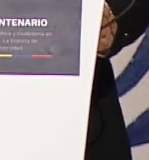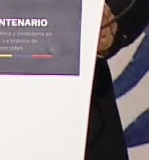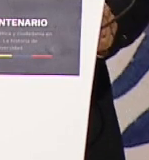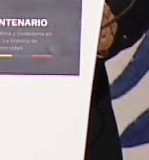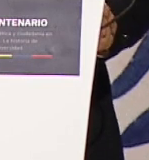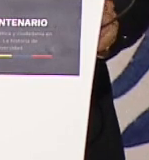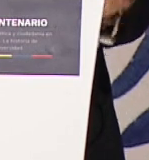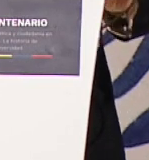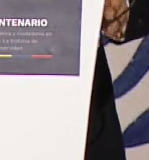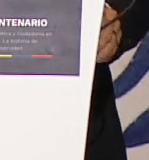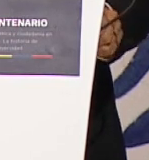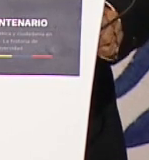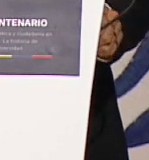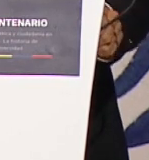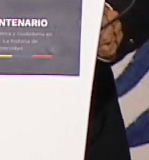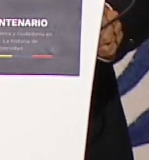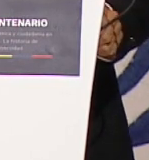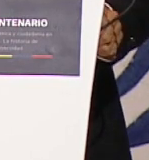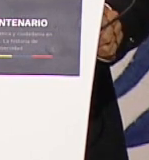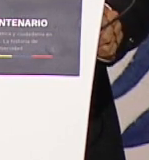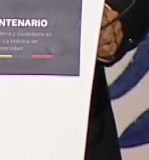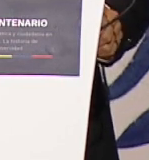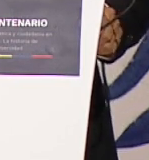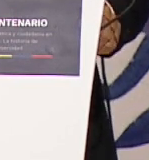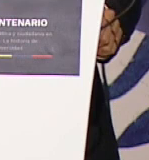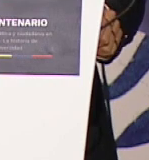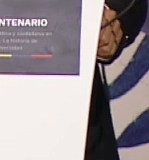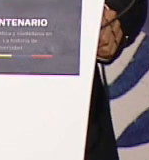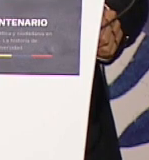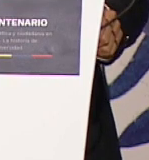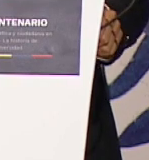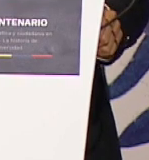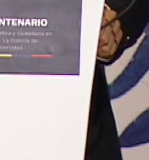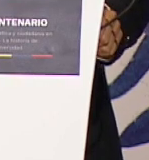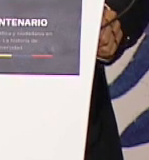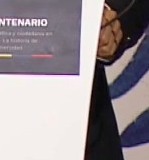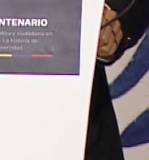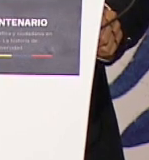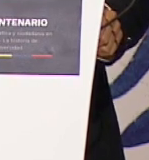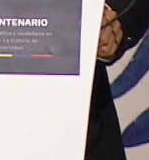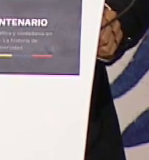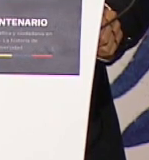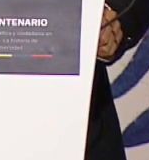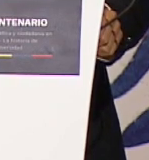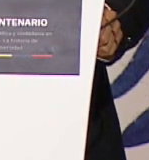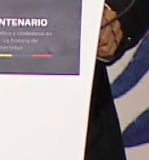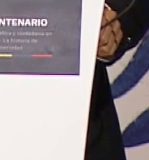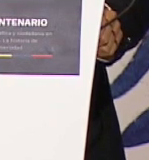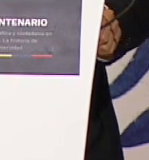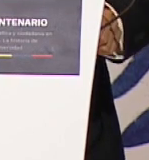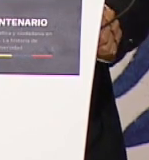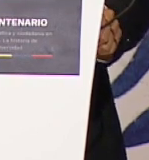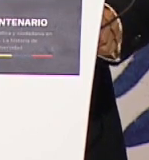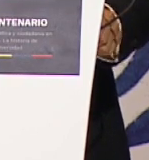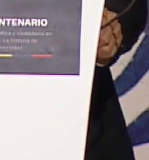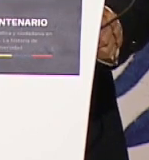en los que se realizarán estos 4 conversatorios. Y unos minutos finales en esta jornada de la mañana, en este recinto, porque aquí